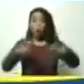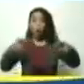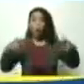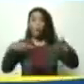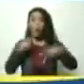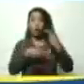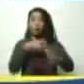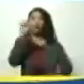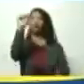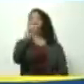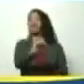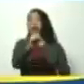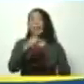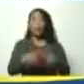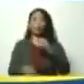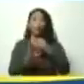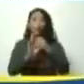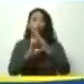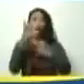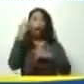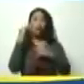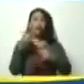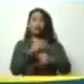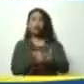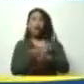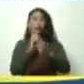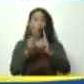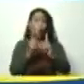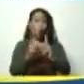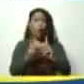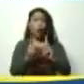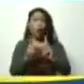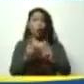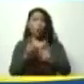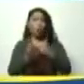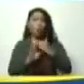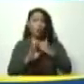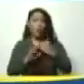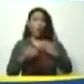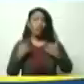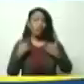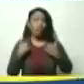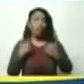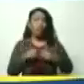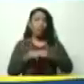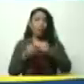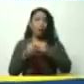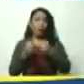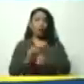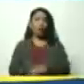productiva si pero todavía tenemos unas heridas por ahí que hacen daño